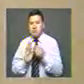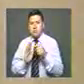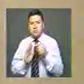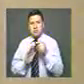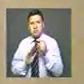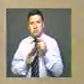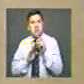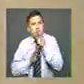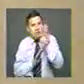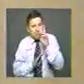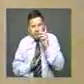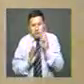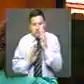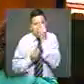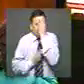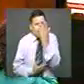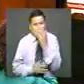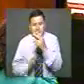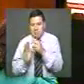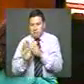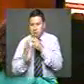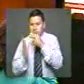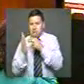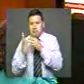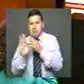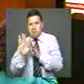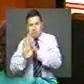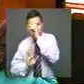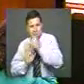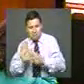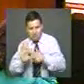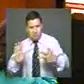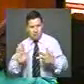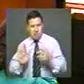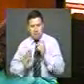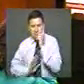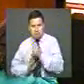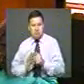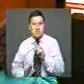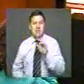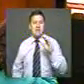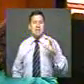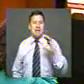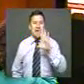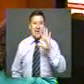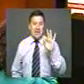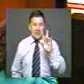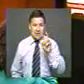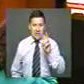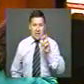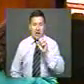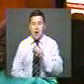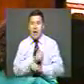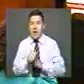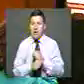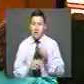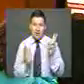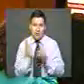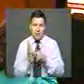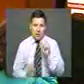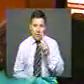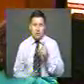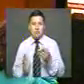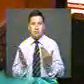a estimar, a interpretar el alcance de la sentencia C-577 del año 2011,